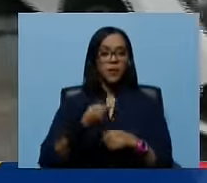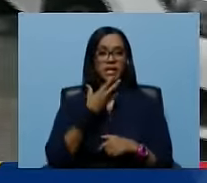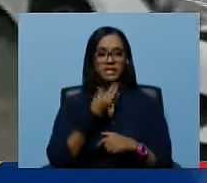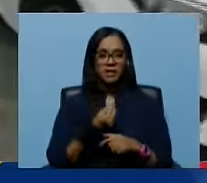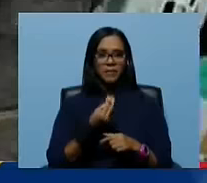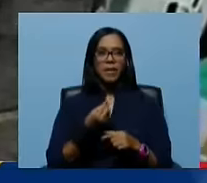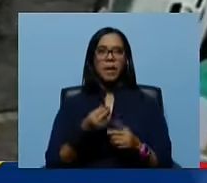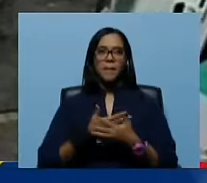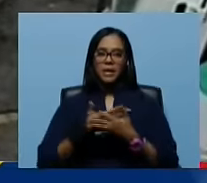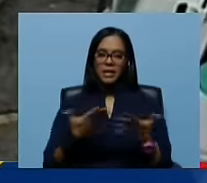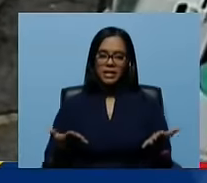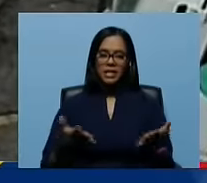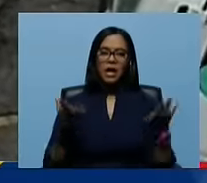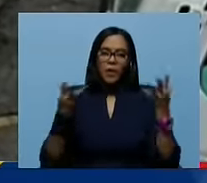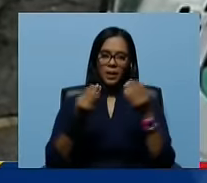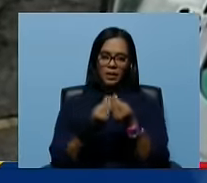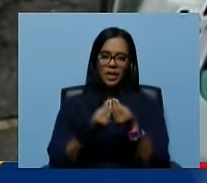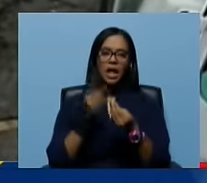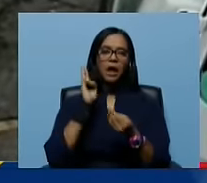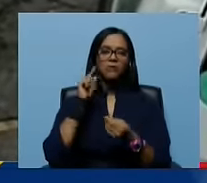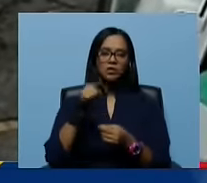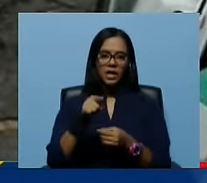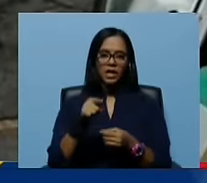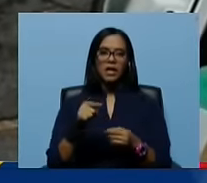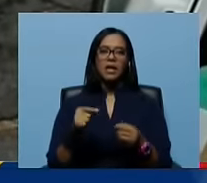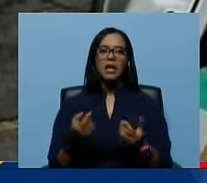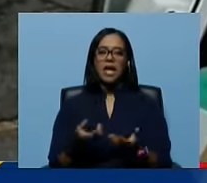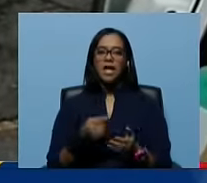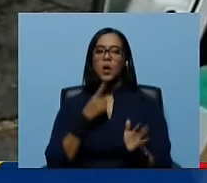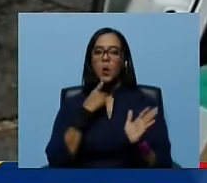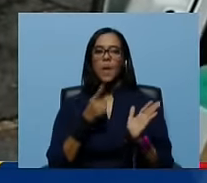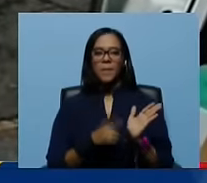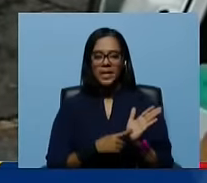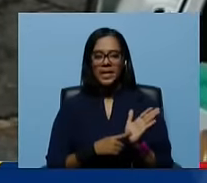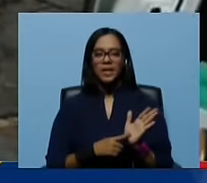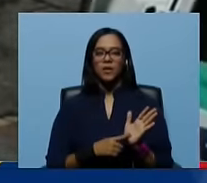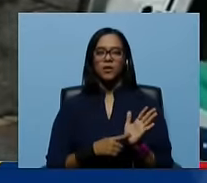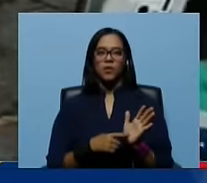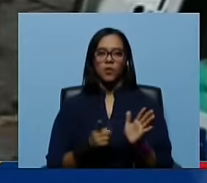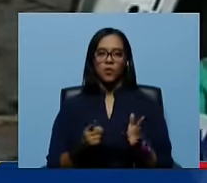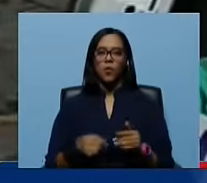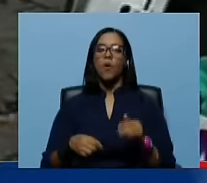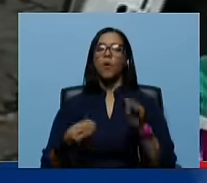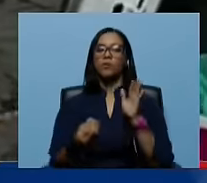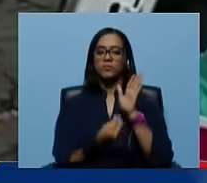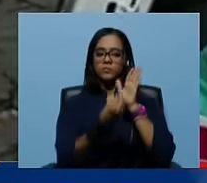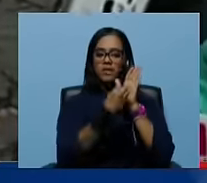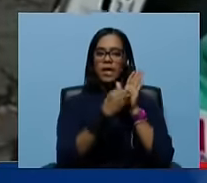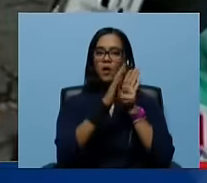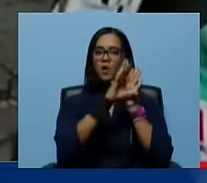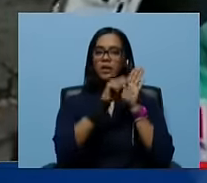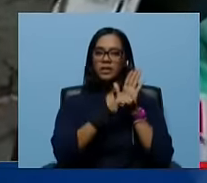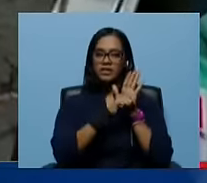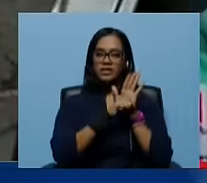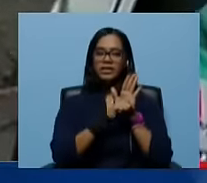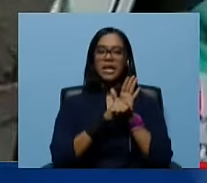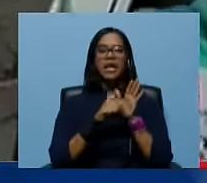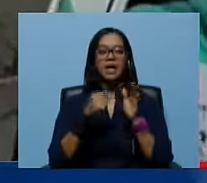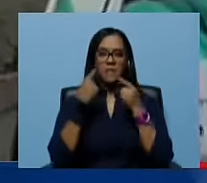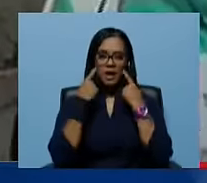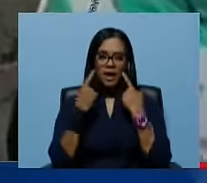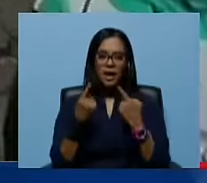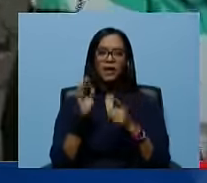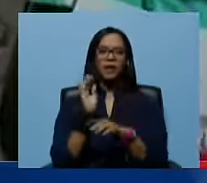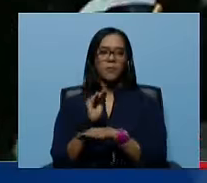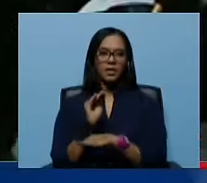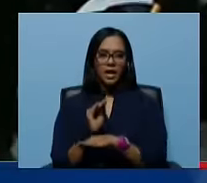para garantizar y acompañarlo a usted en cumplir con el precepto constitucional de velar y